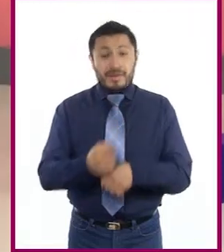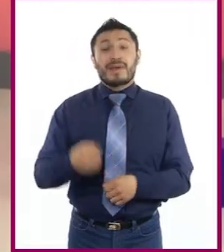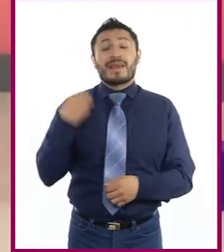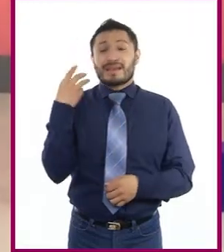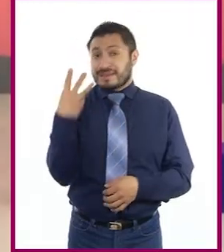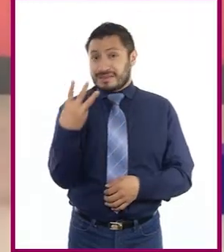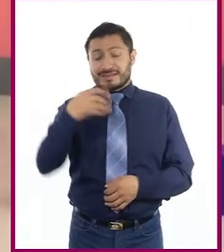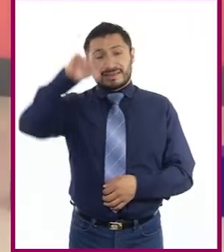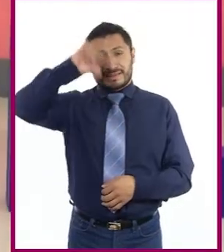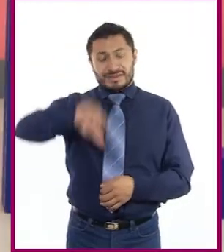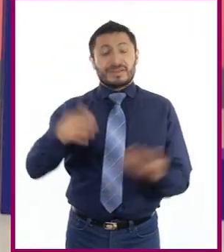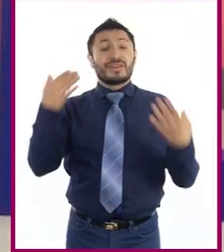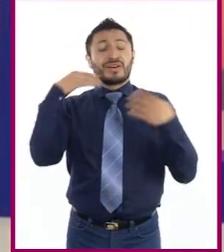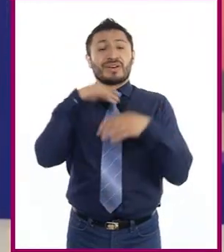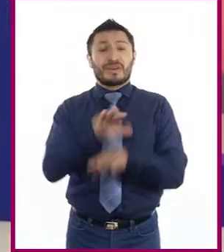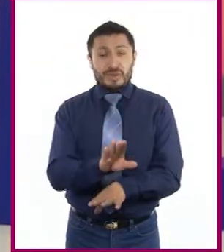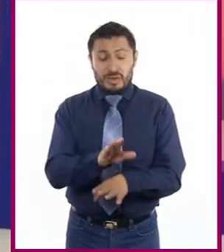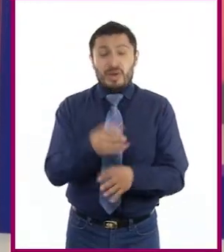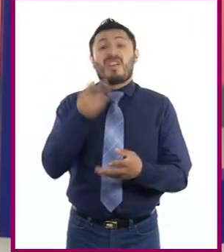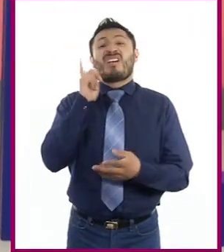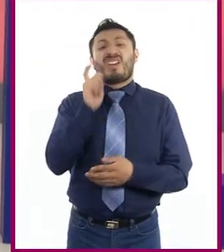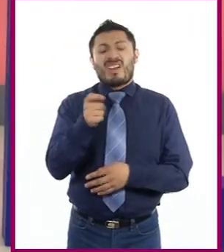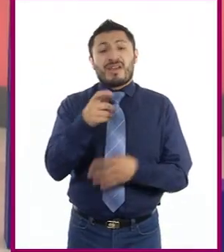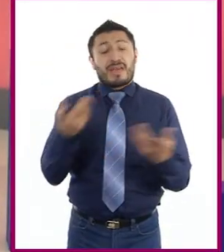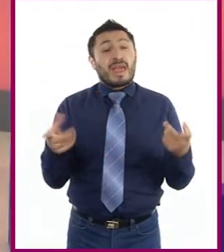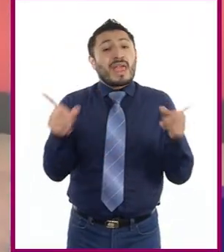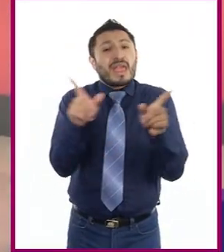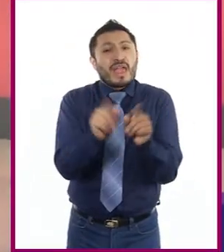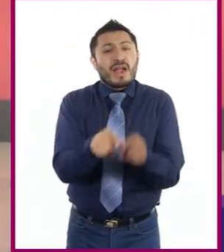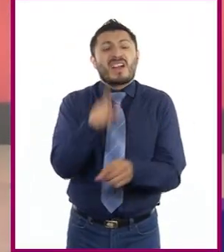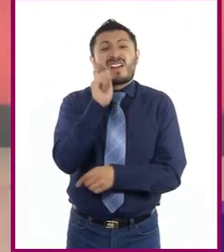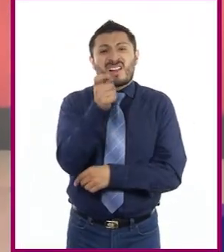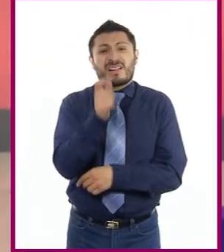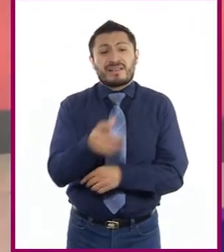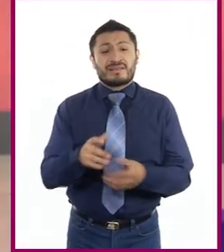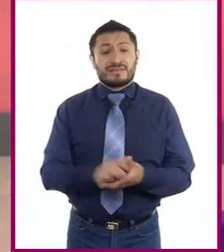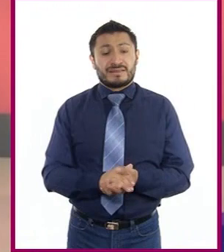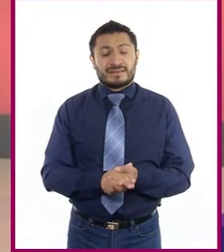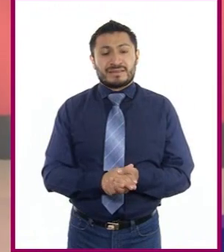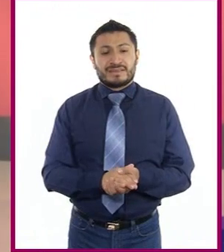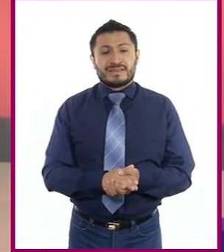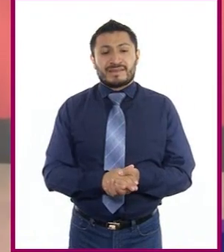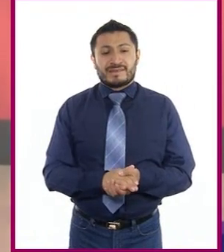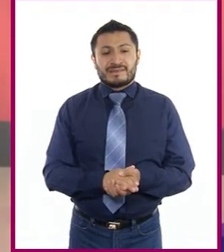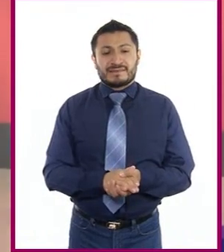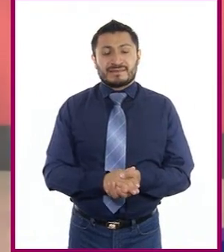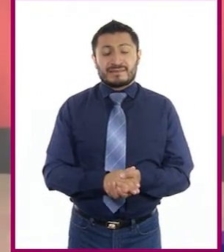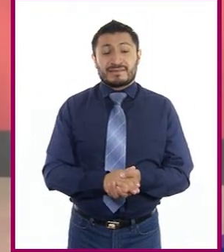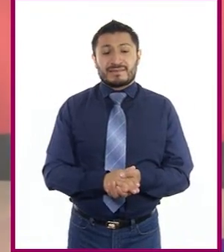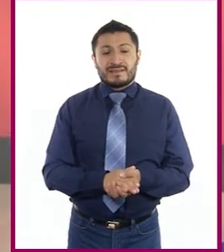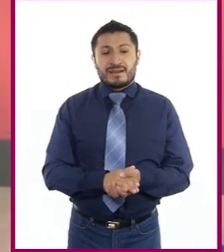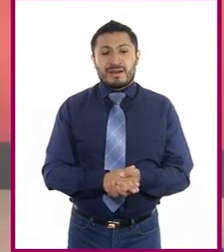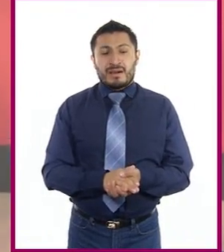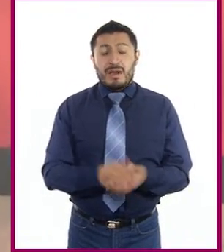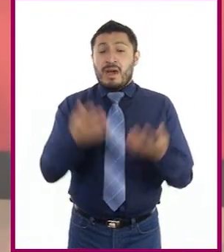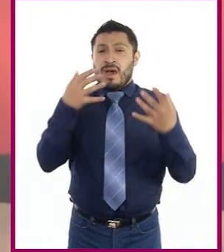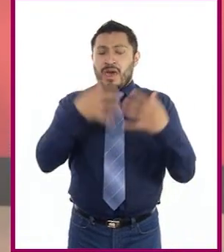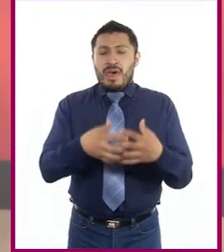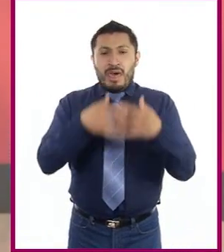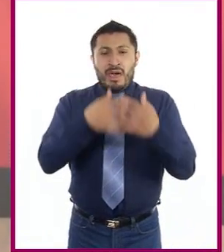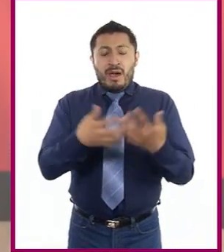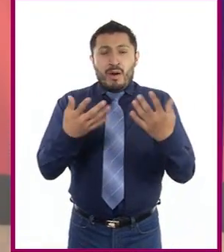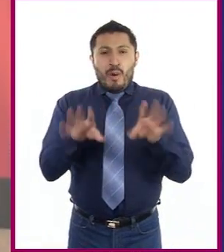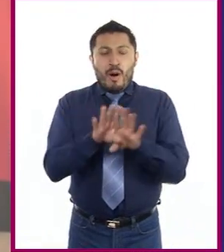esta ocasión hablaremos sobre, en resumidas cuentas, de Teatro Informo. Con esto nos referimos a sistematizar